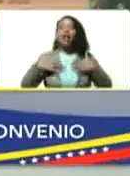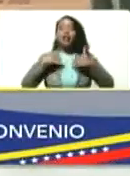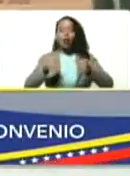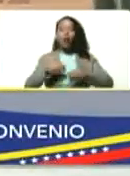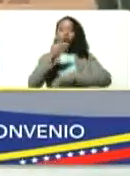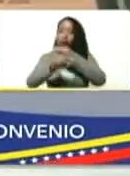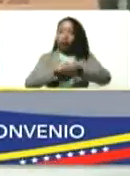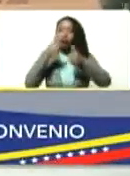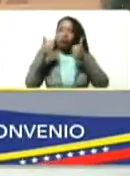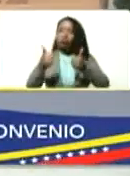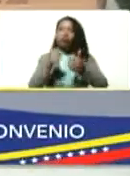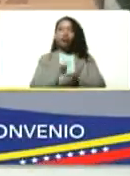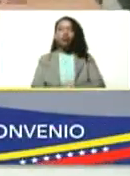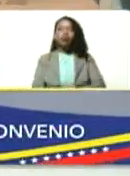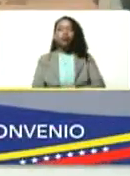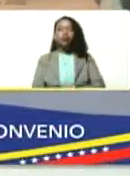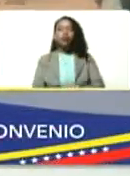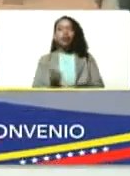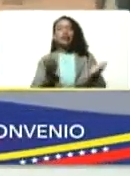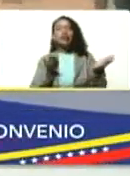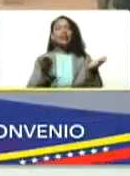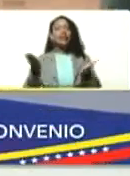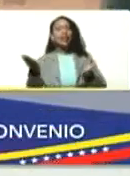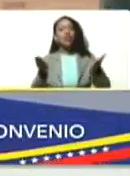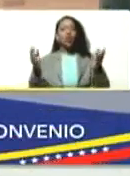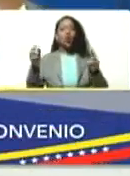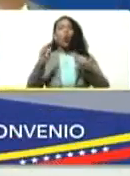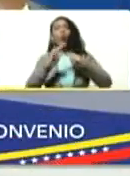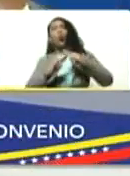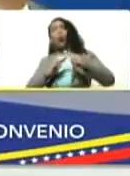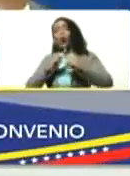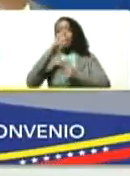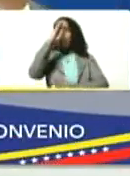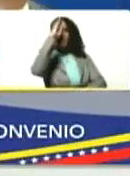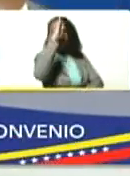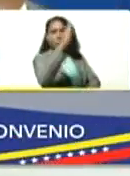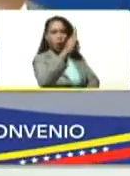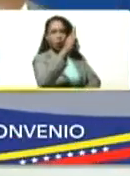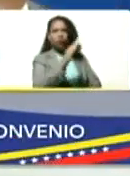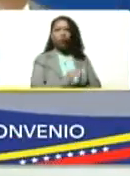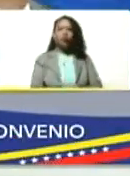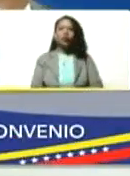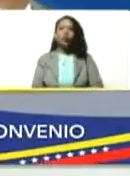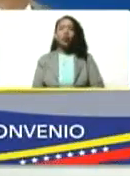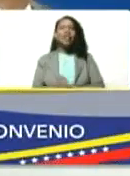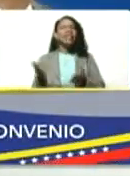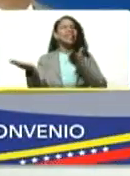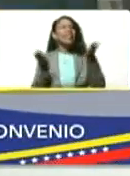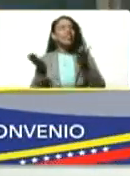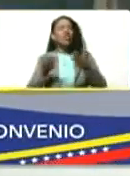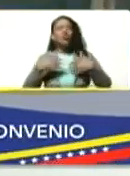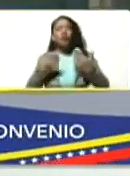garantizado. Servicio universal, directo. Un servicio